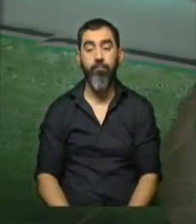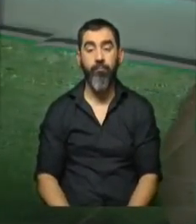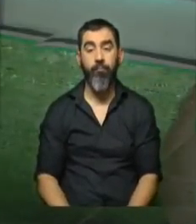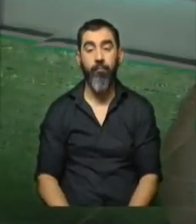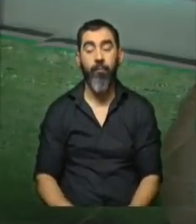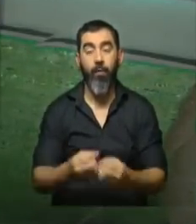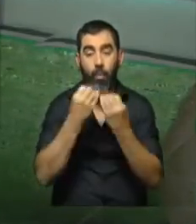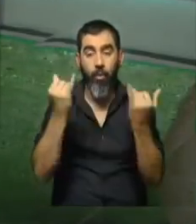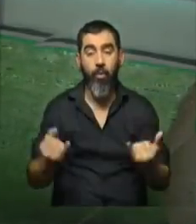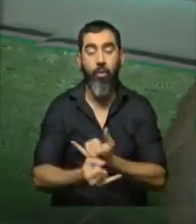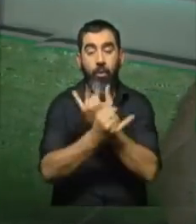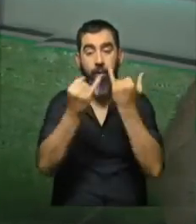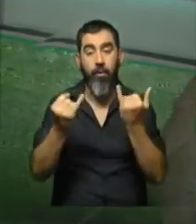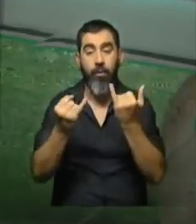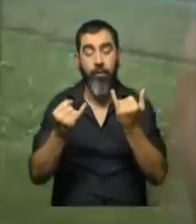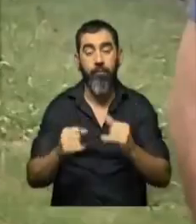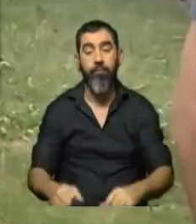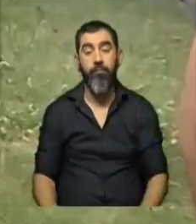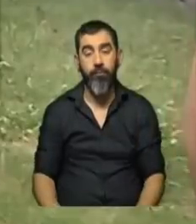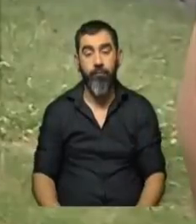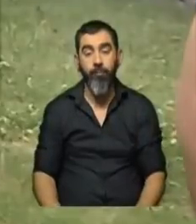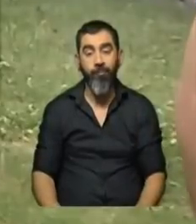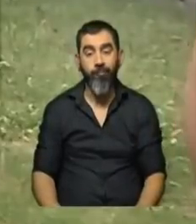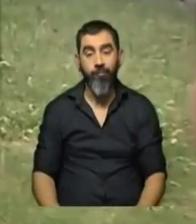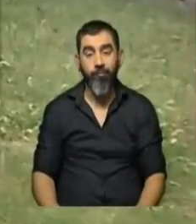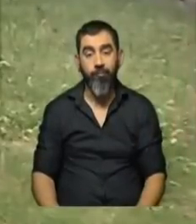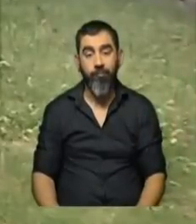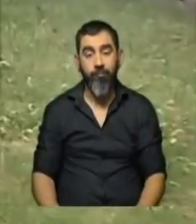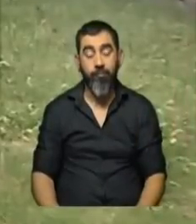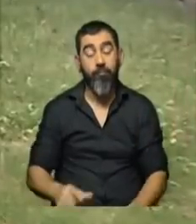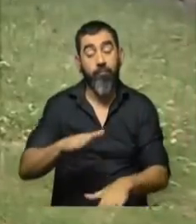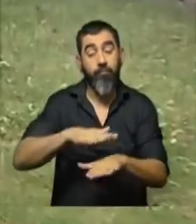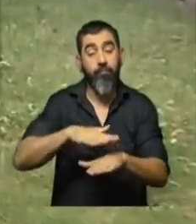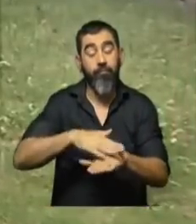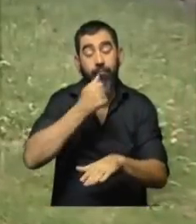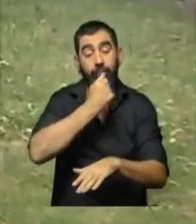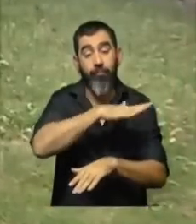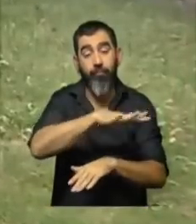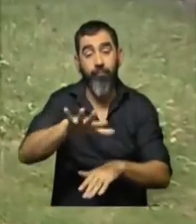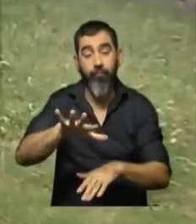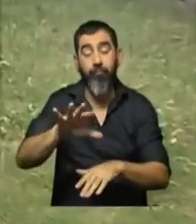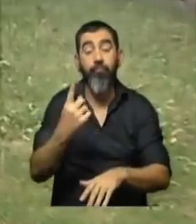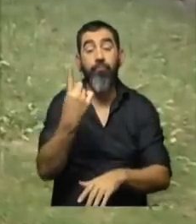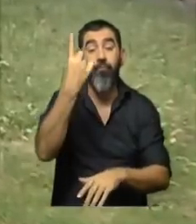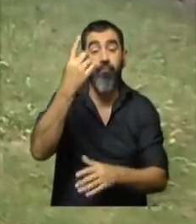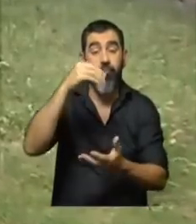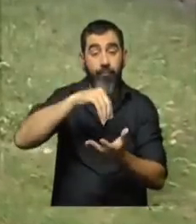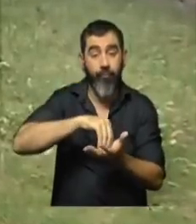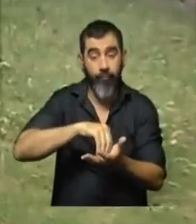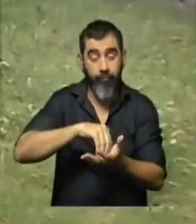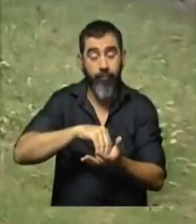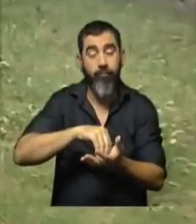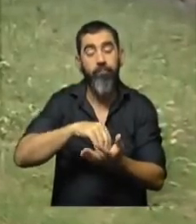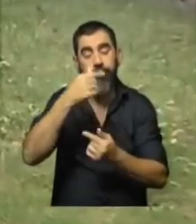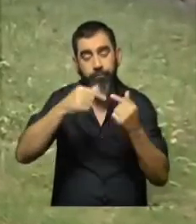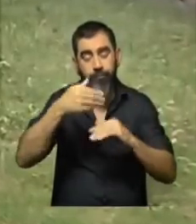Muy buenos días, José María. Como tú lo adelantabas, es una instancia histórica porque es la primera de varias de